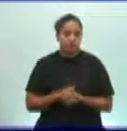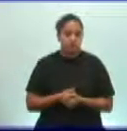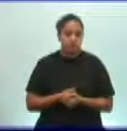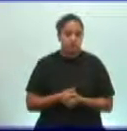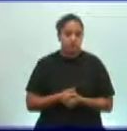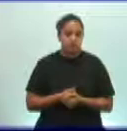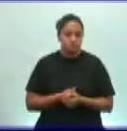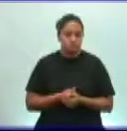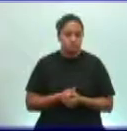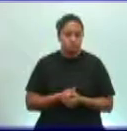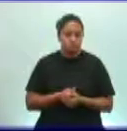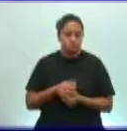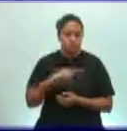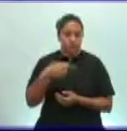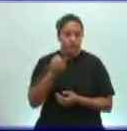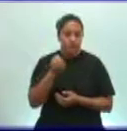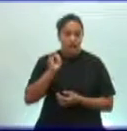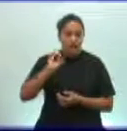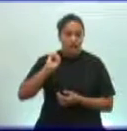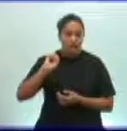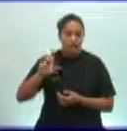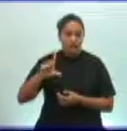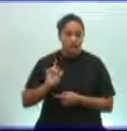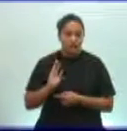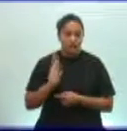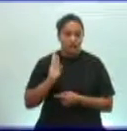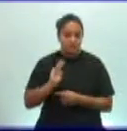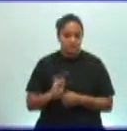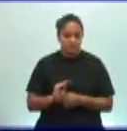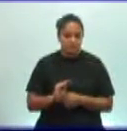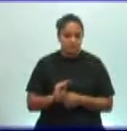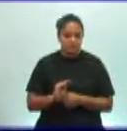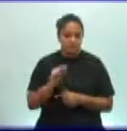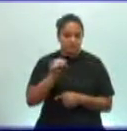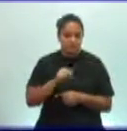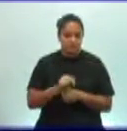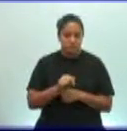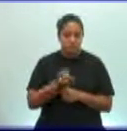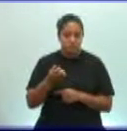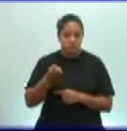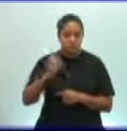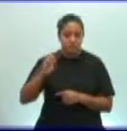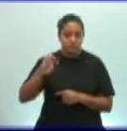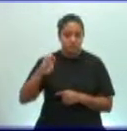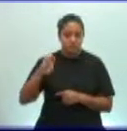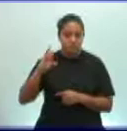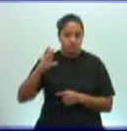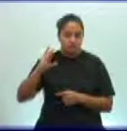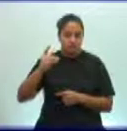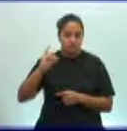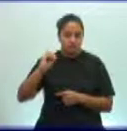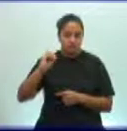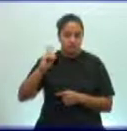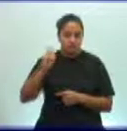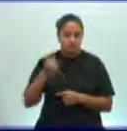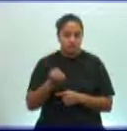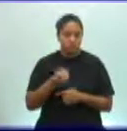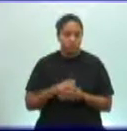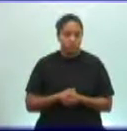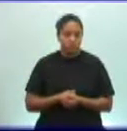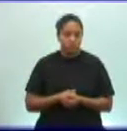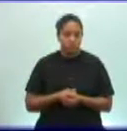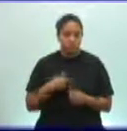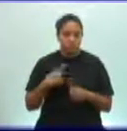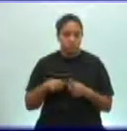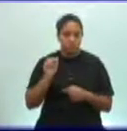una anécdota y Silen afirma que es una fábula. ¿Cuál de los dos tiene la razón? ¿Por qué? Vamos a darle un breve tiempo